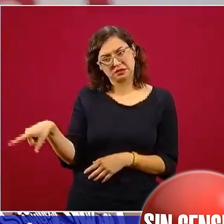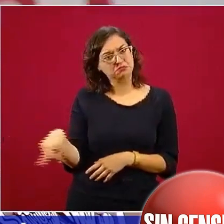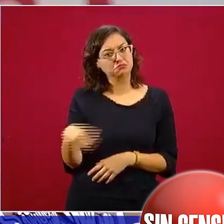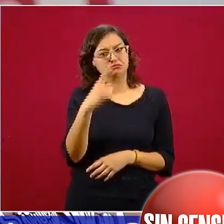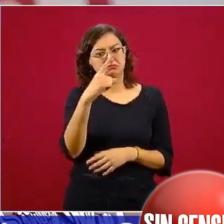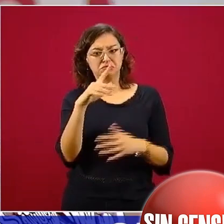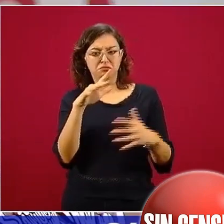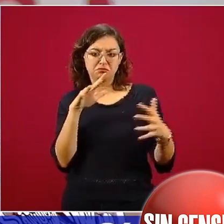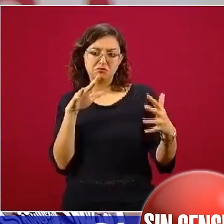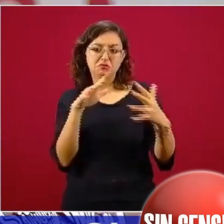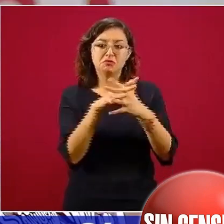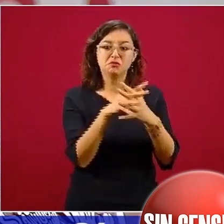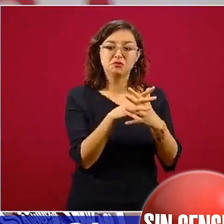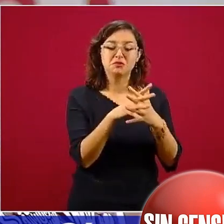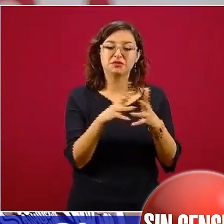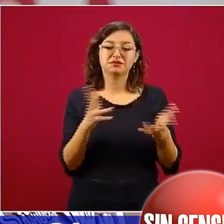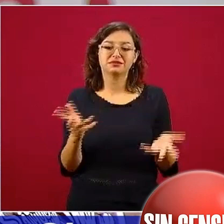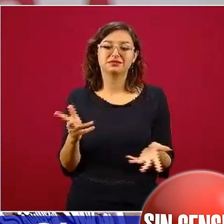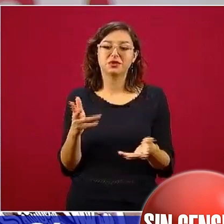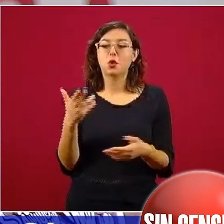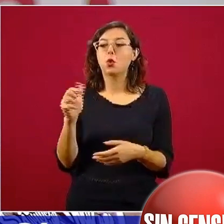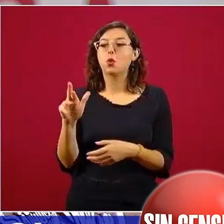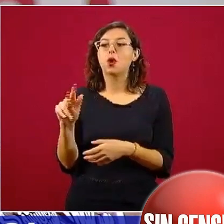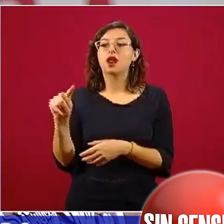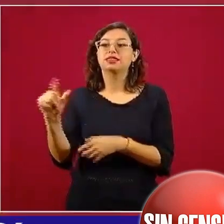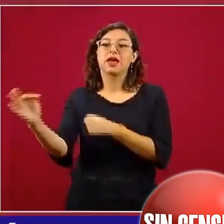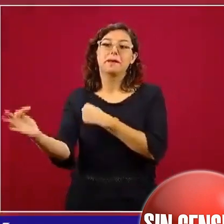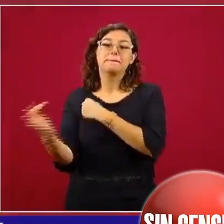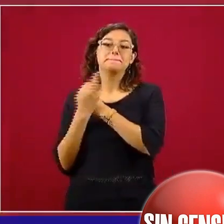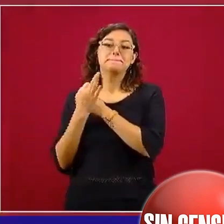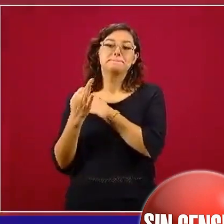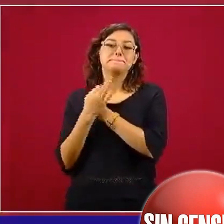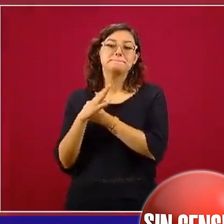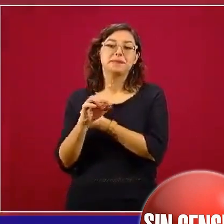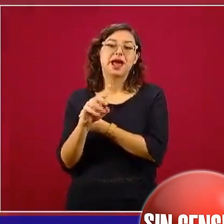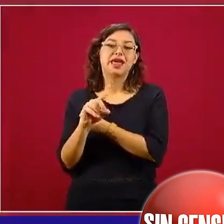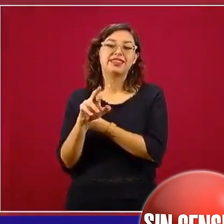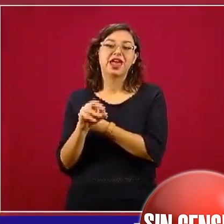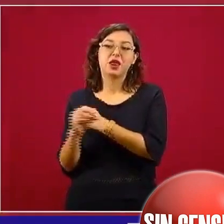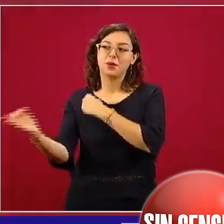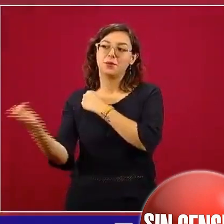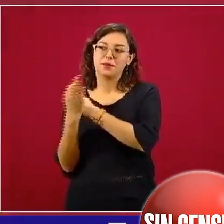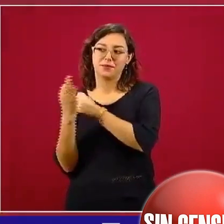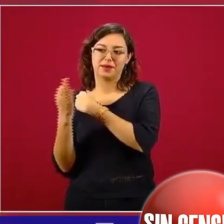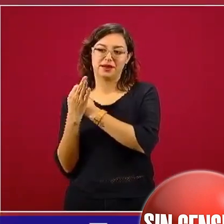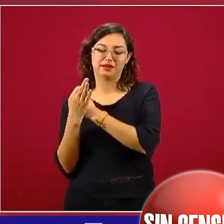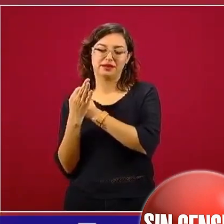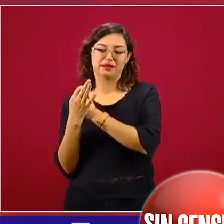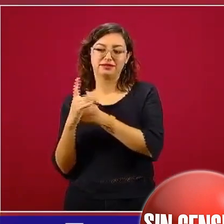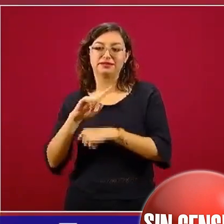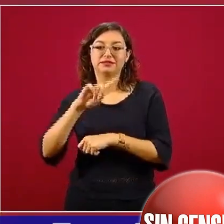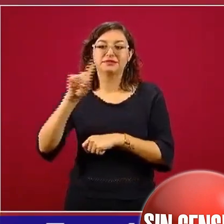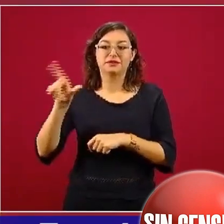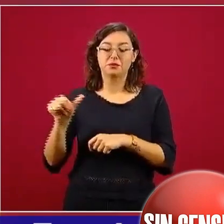Huerta defendiendo a Madero. Luego que Huerta asesina a Madero,